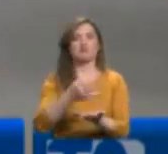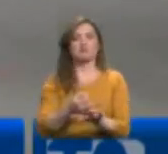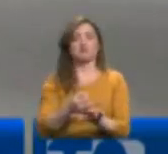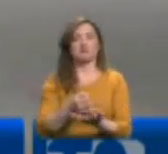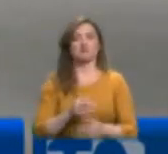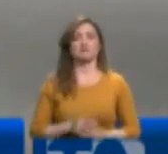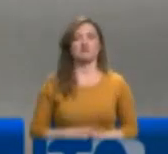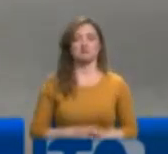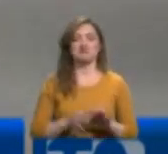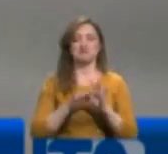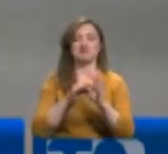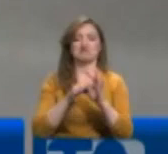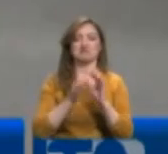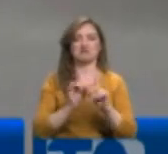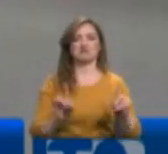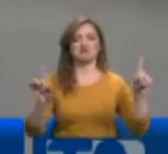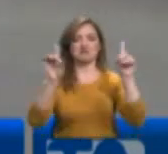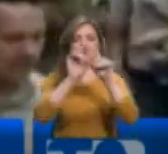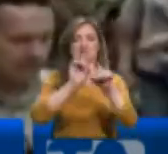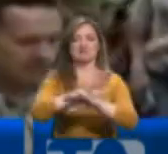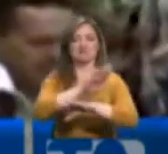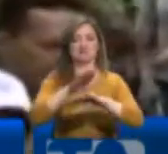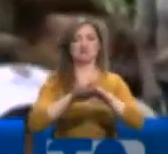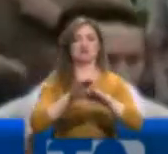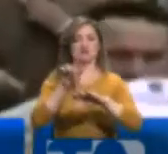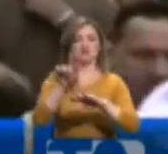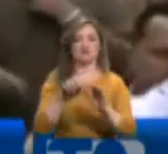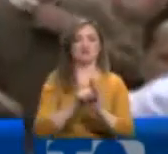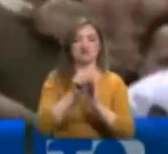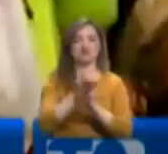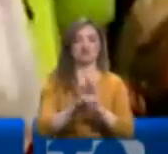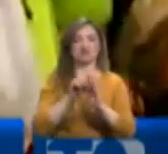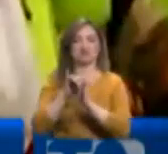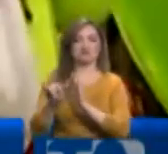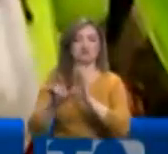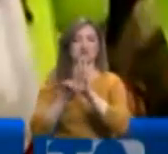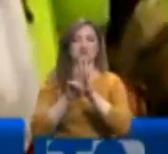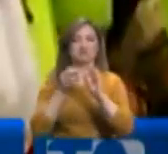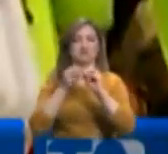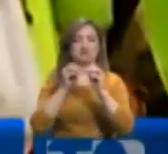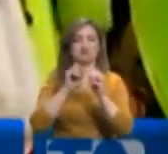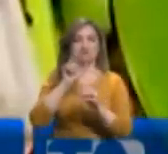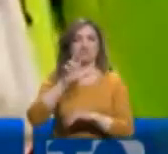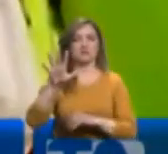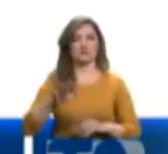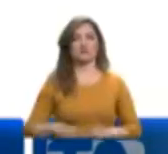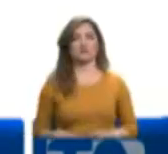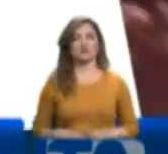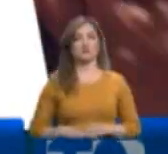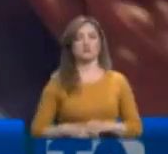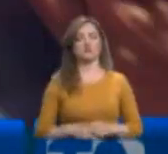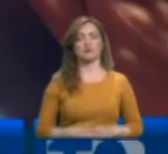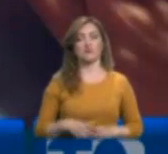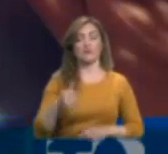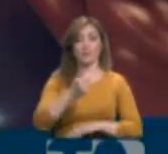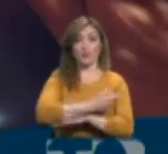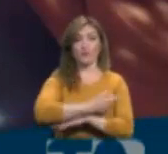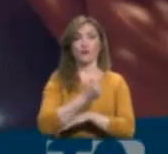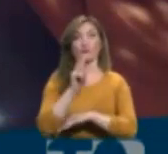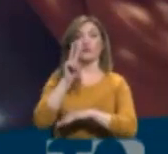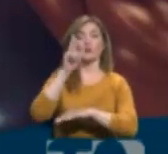para aportar con datos relacionados a las supuestas contribuciones irregulares a Alianza País. Ese mismo día, a